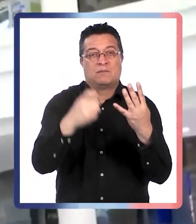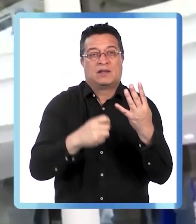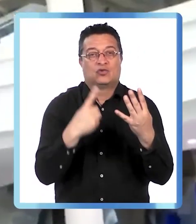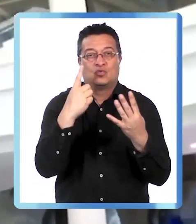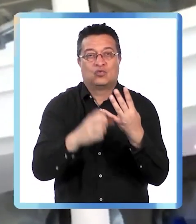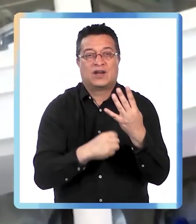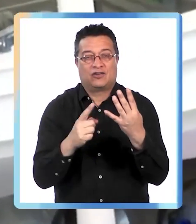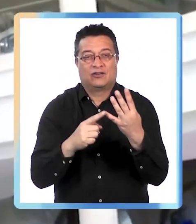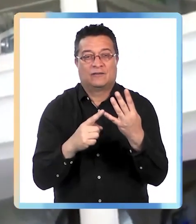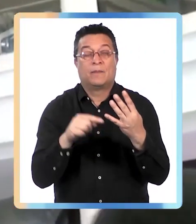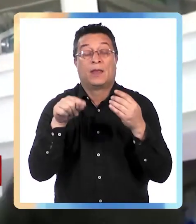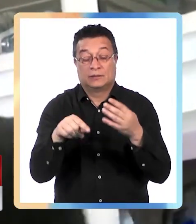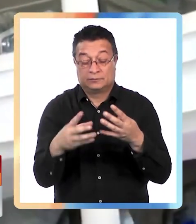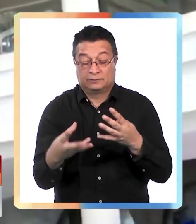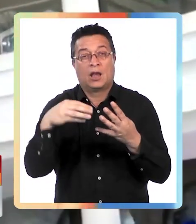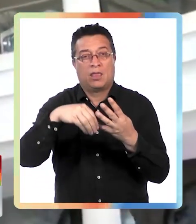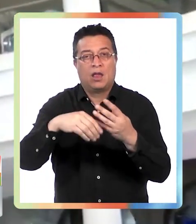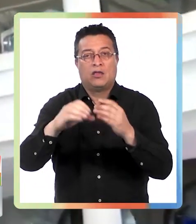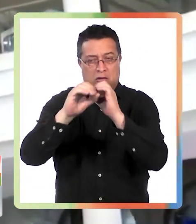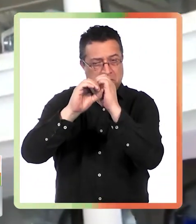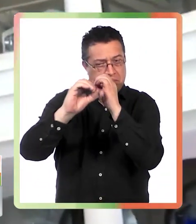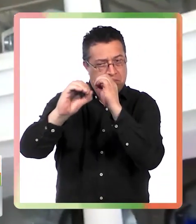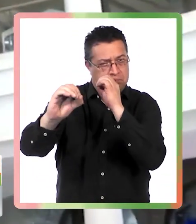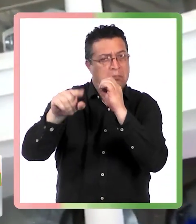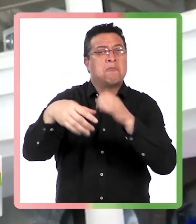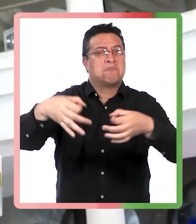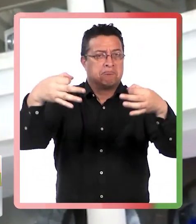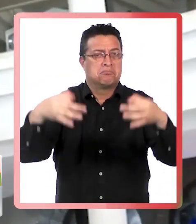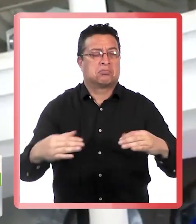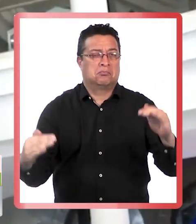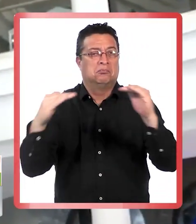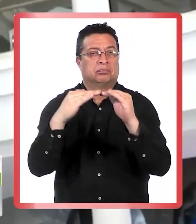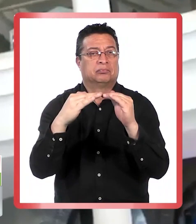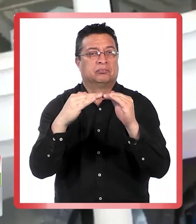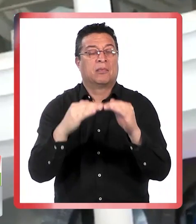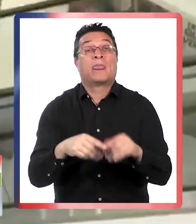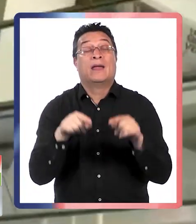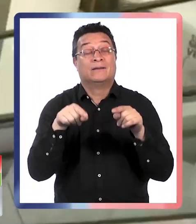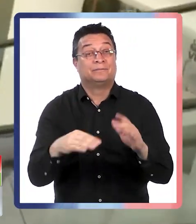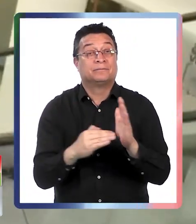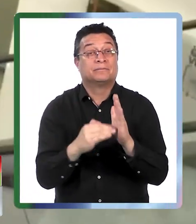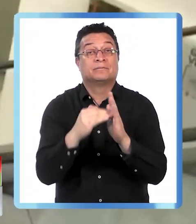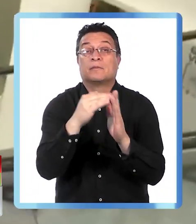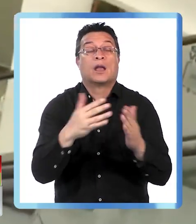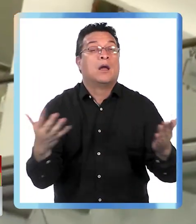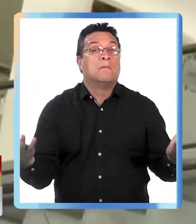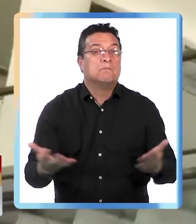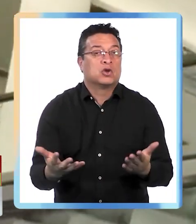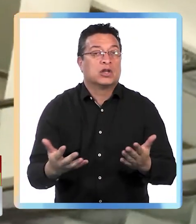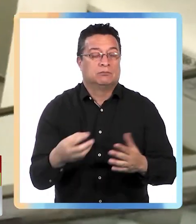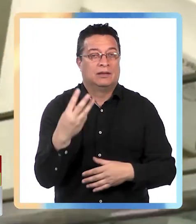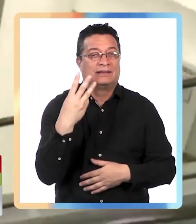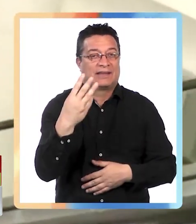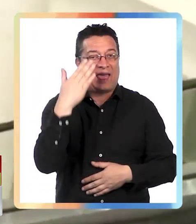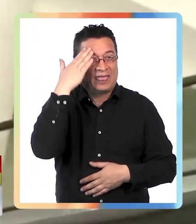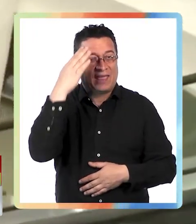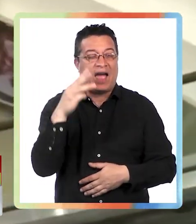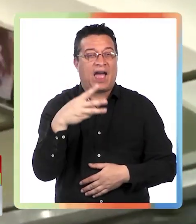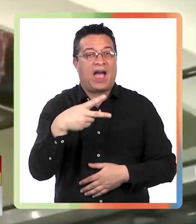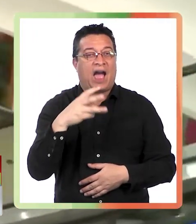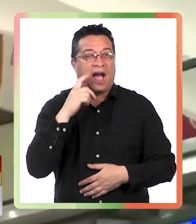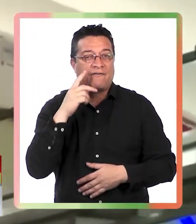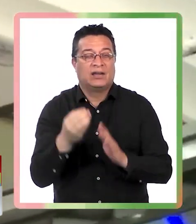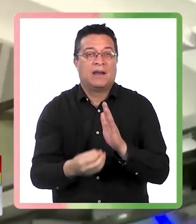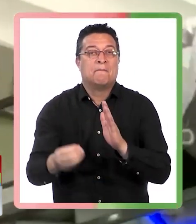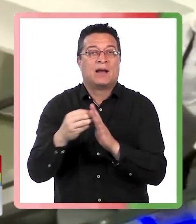del año, ubicándose así dentro de las expectativas del mercado. Este crecimiento se explica principalmente por los 3 días